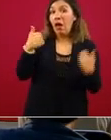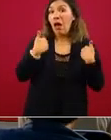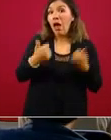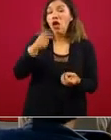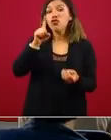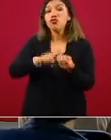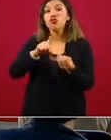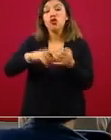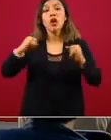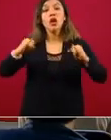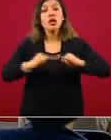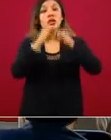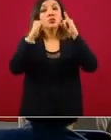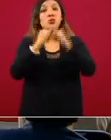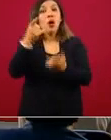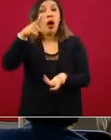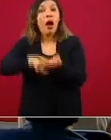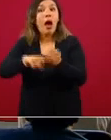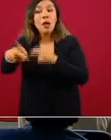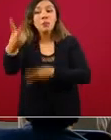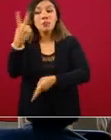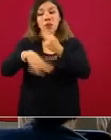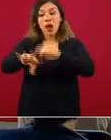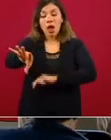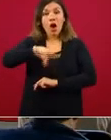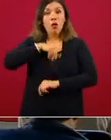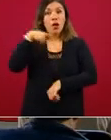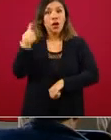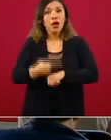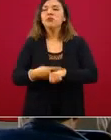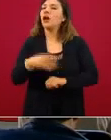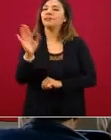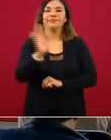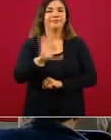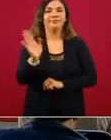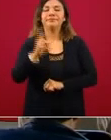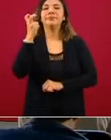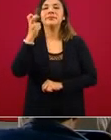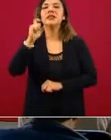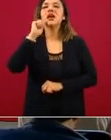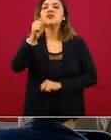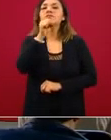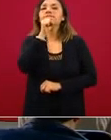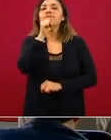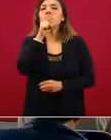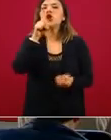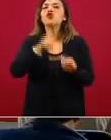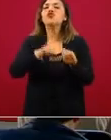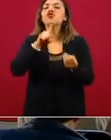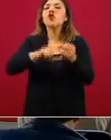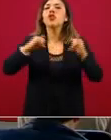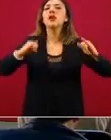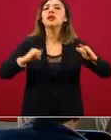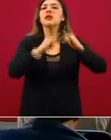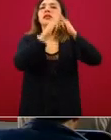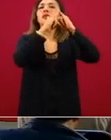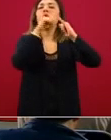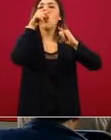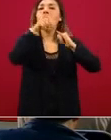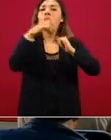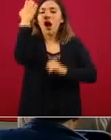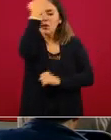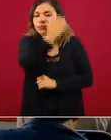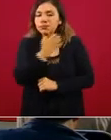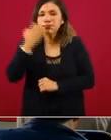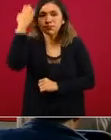institución donde se enfermaron o donde se infectaron. Esto es la distribución en la institución donde se confirmó,